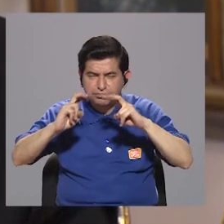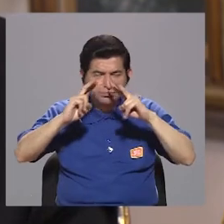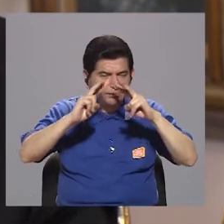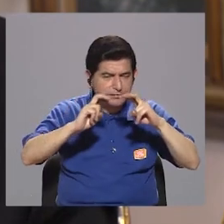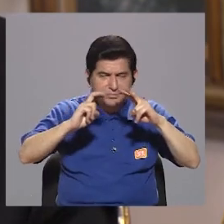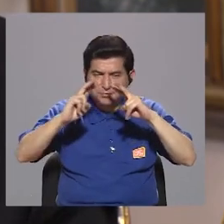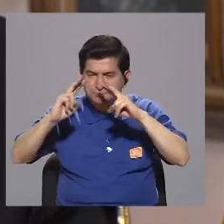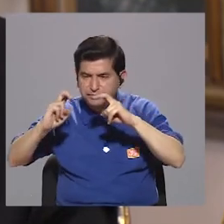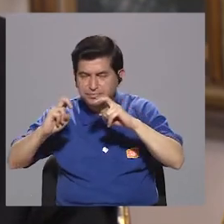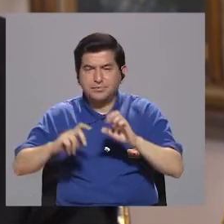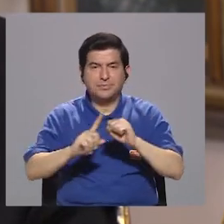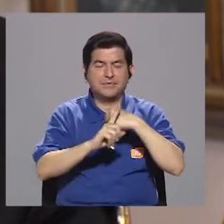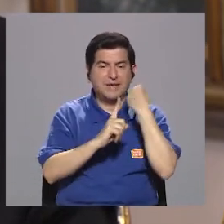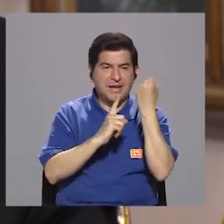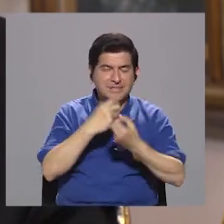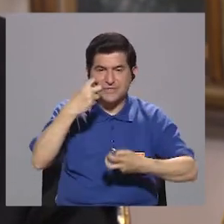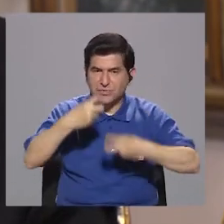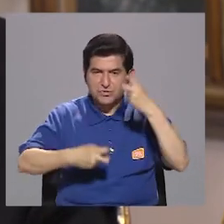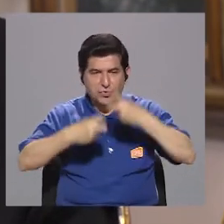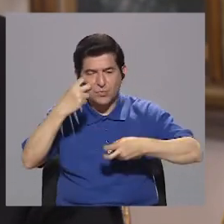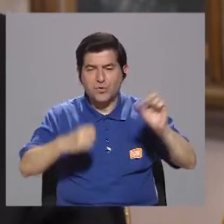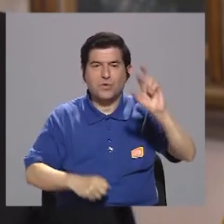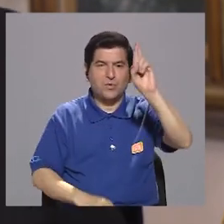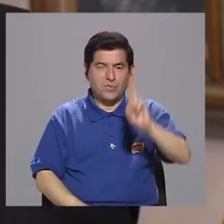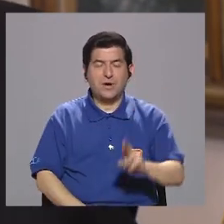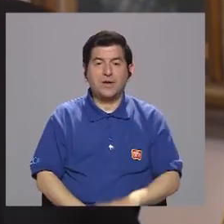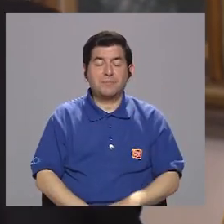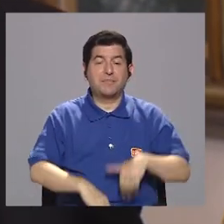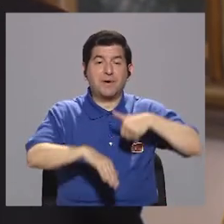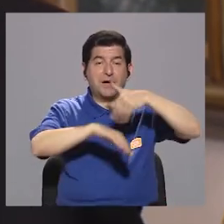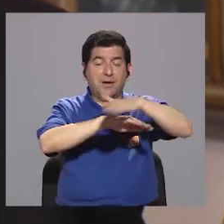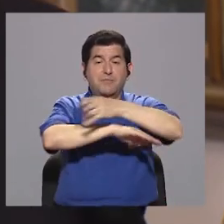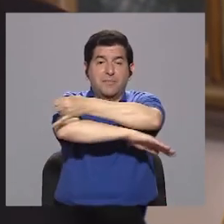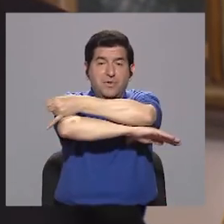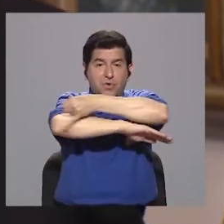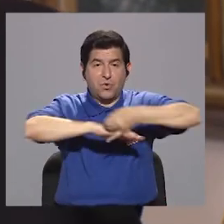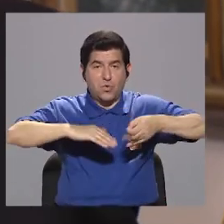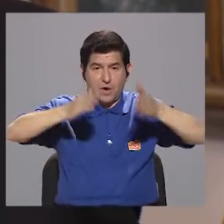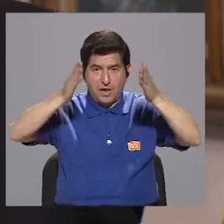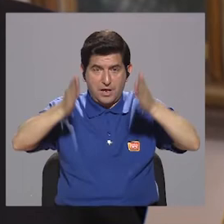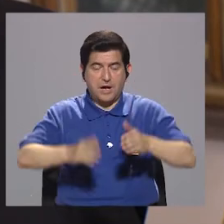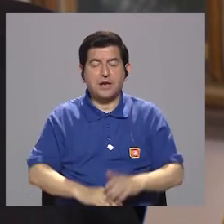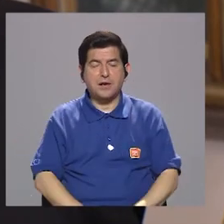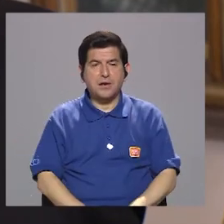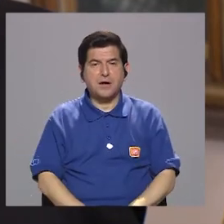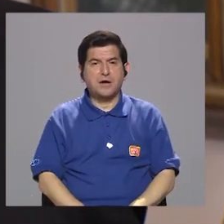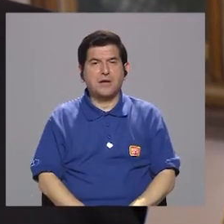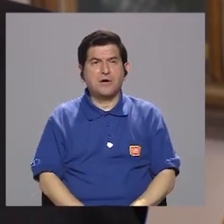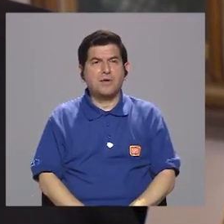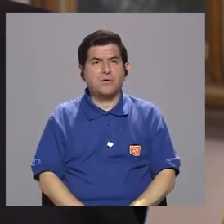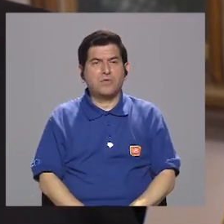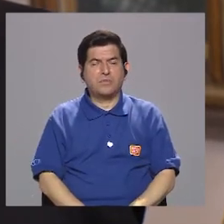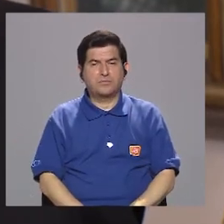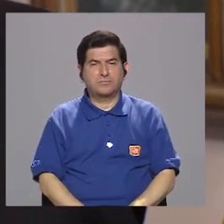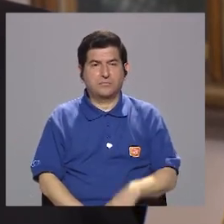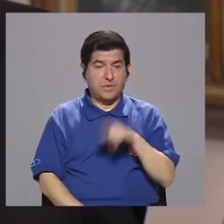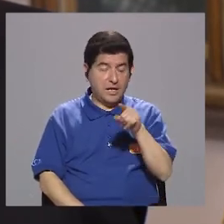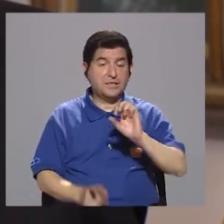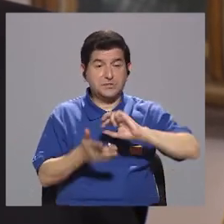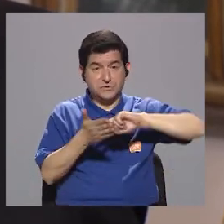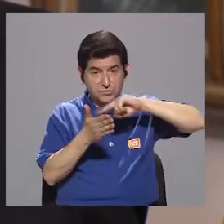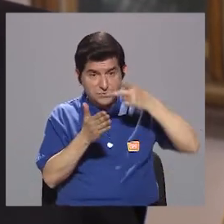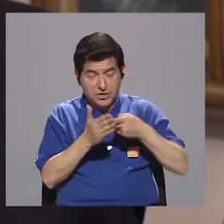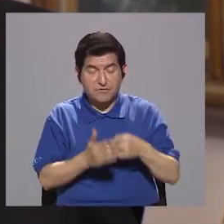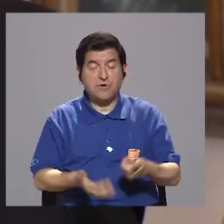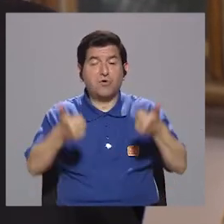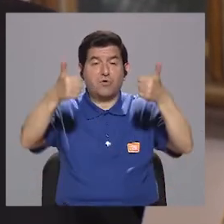estudiara el presente en el problema de Costa Rica, y mandó al ingeniero Krugman. Eso